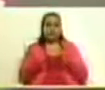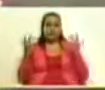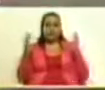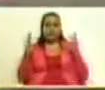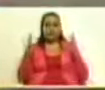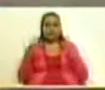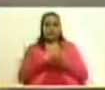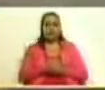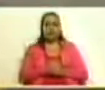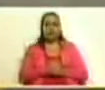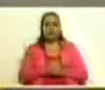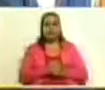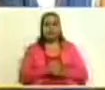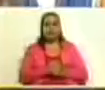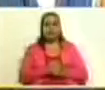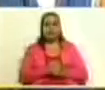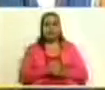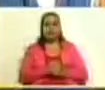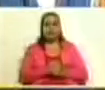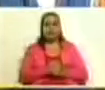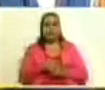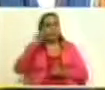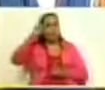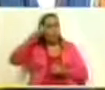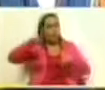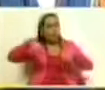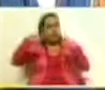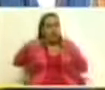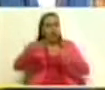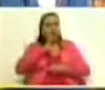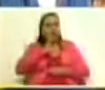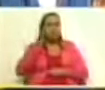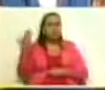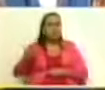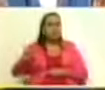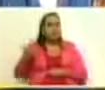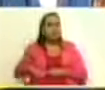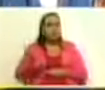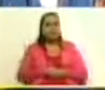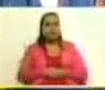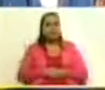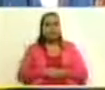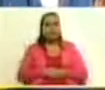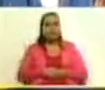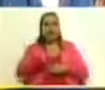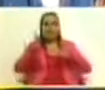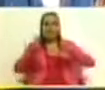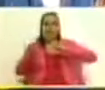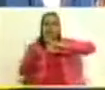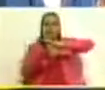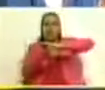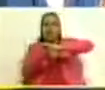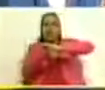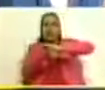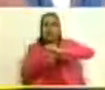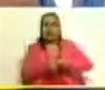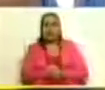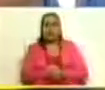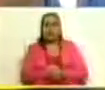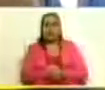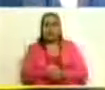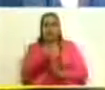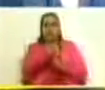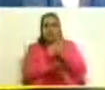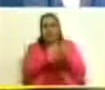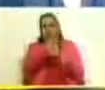En el marco, presidente, de esta modernización bancaria es importante también el uso de las nuevas tecnologías, los fondos de riesgo. Hay